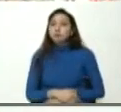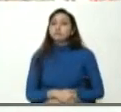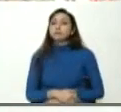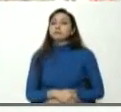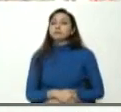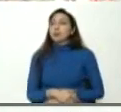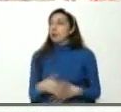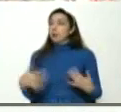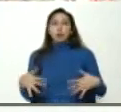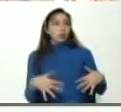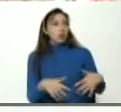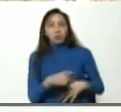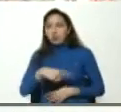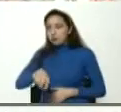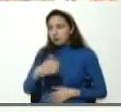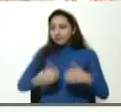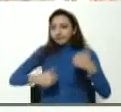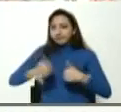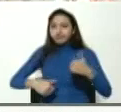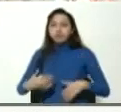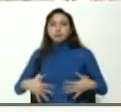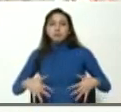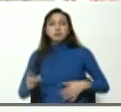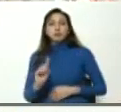haya nerviosismo entre los precandidatos